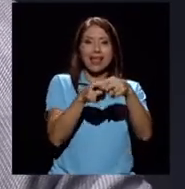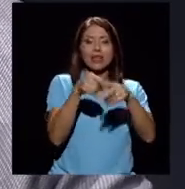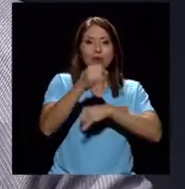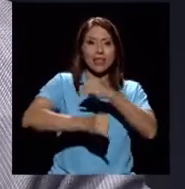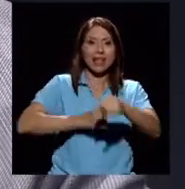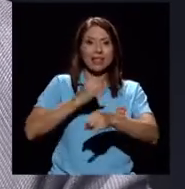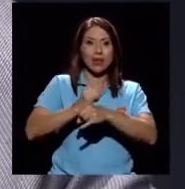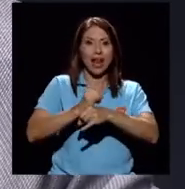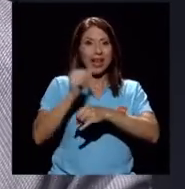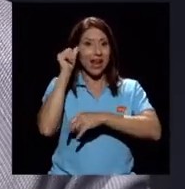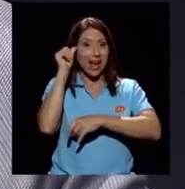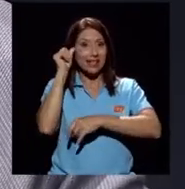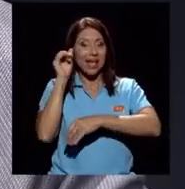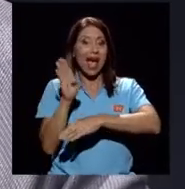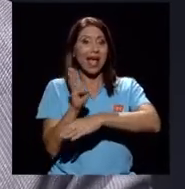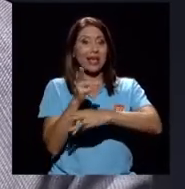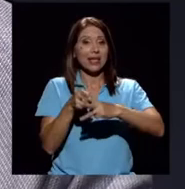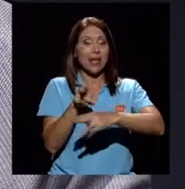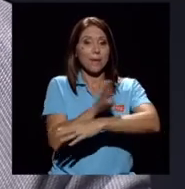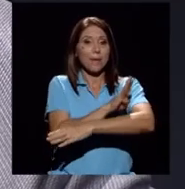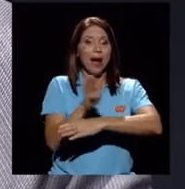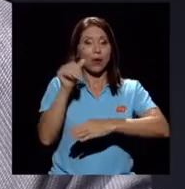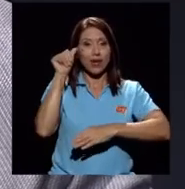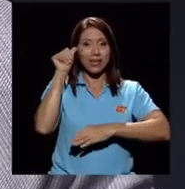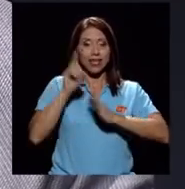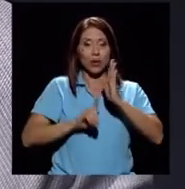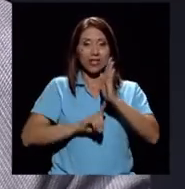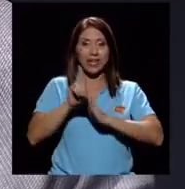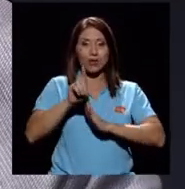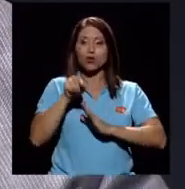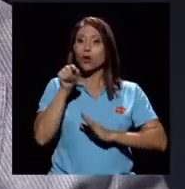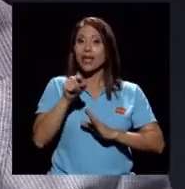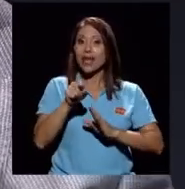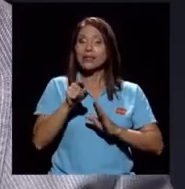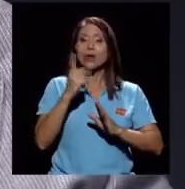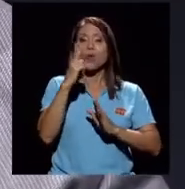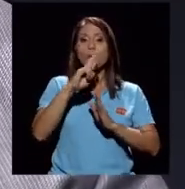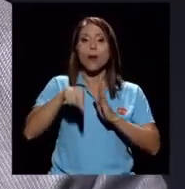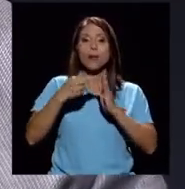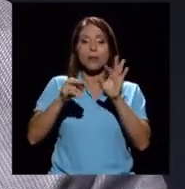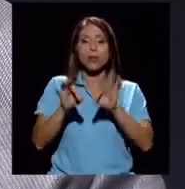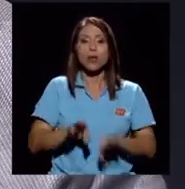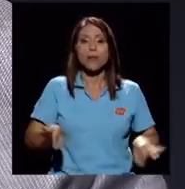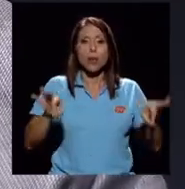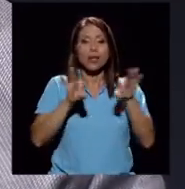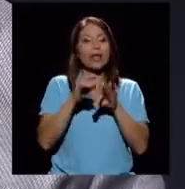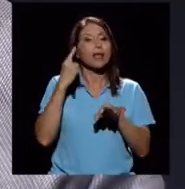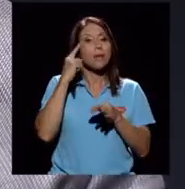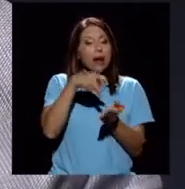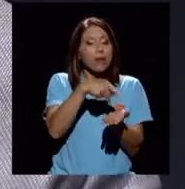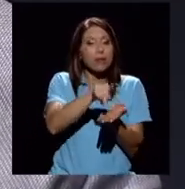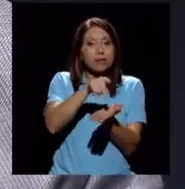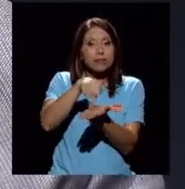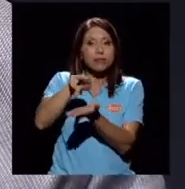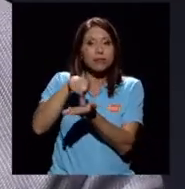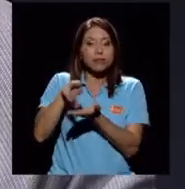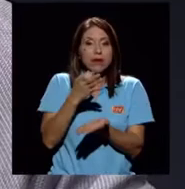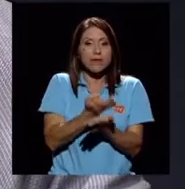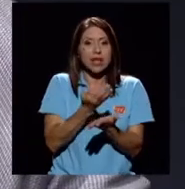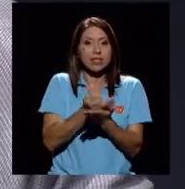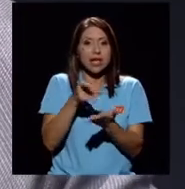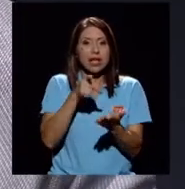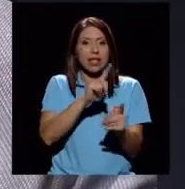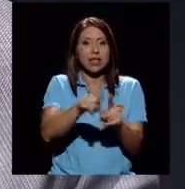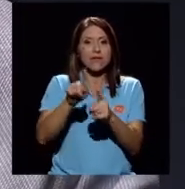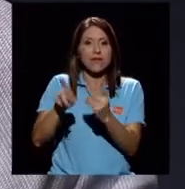de desarrollo que se va a jugar un papel muy importante en el financiamiento de estos proyectos y donde si ya tiene participación